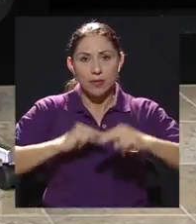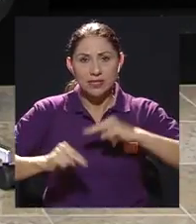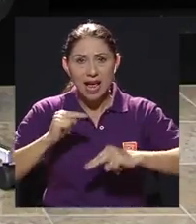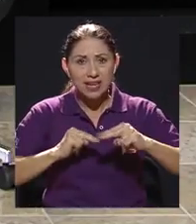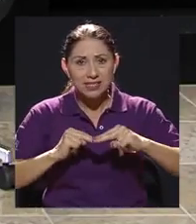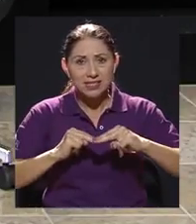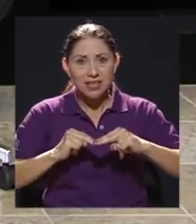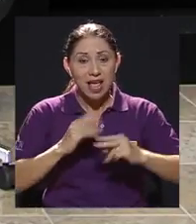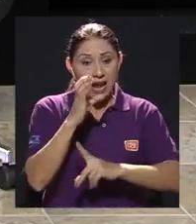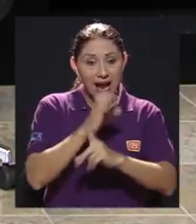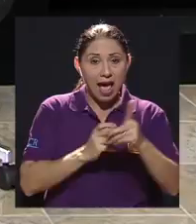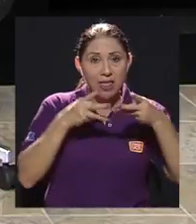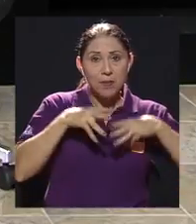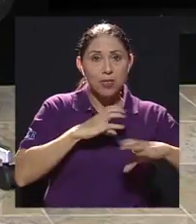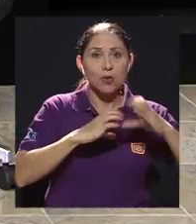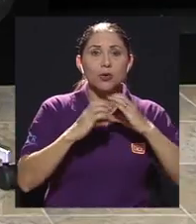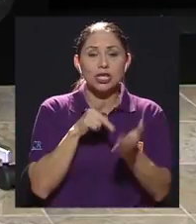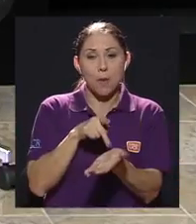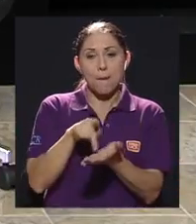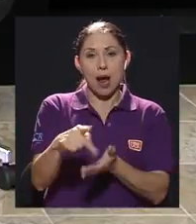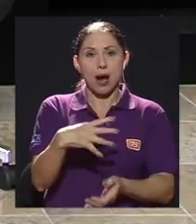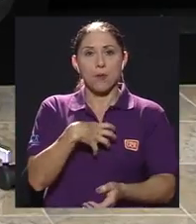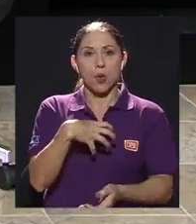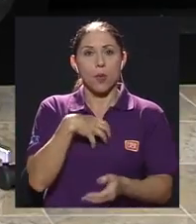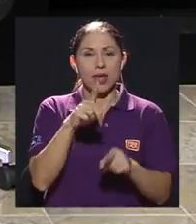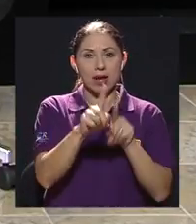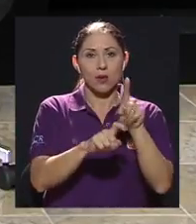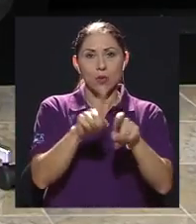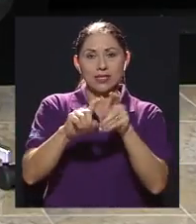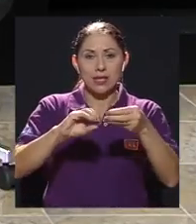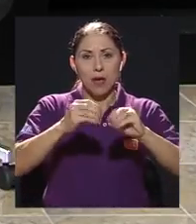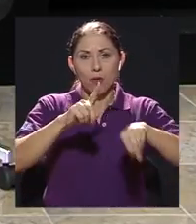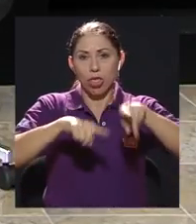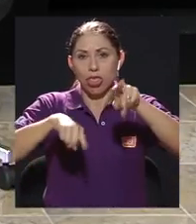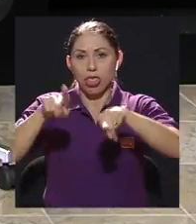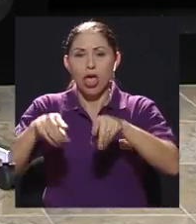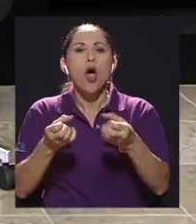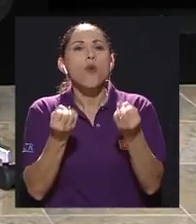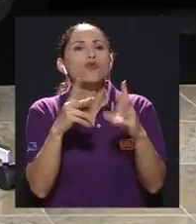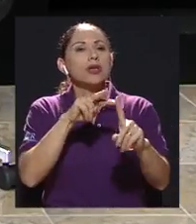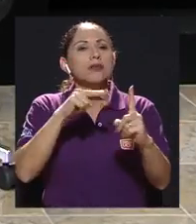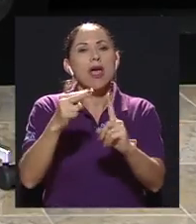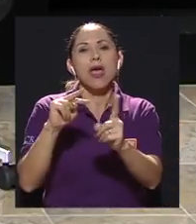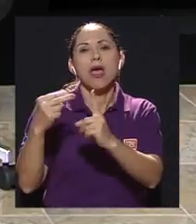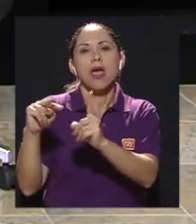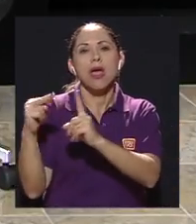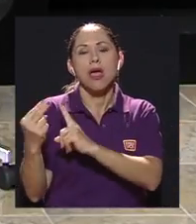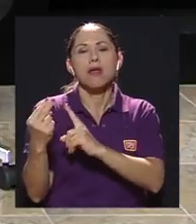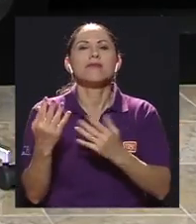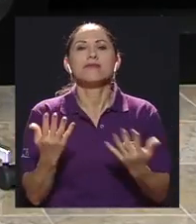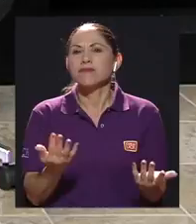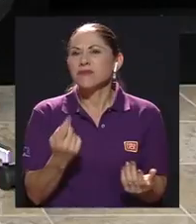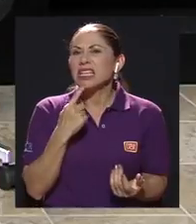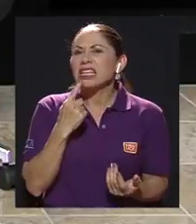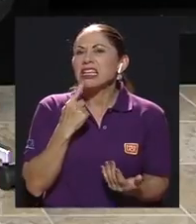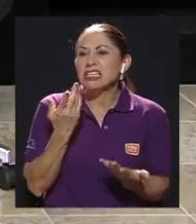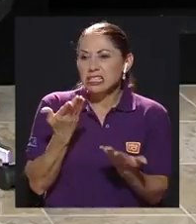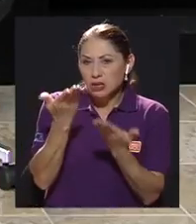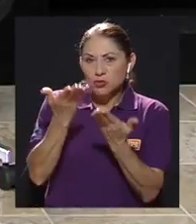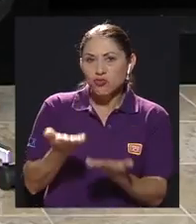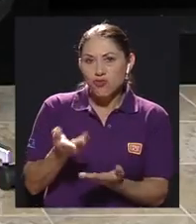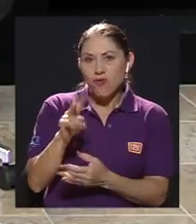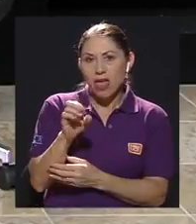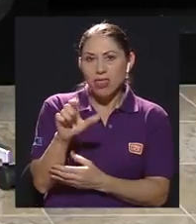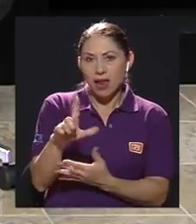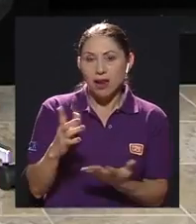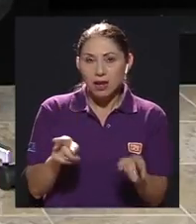paga su propia encuesta. Y son muchas las lecturas que tenemos hoy en día. ¿Qué tiene que decirnos Randall, que